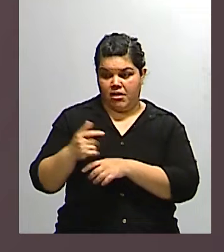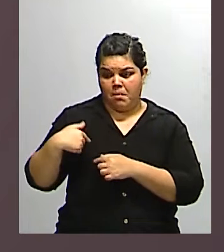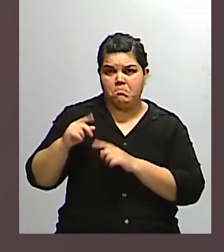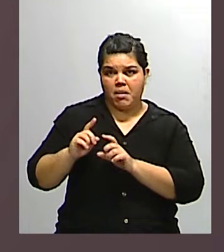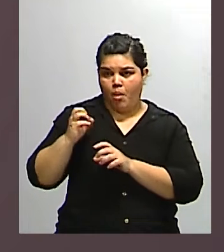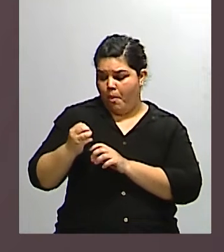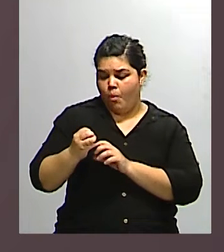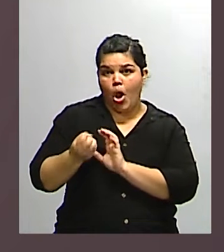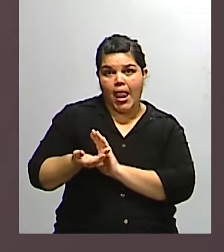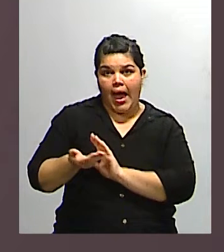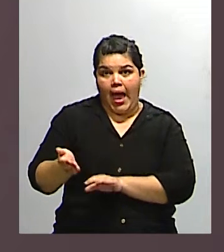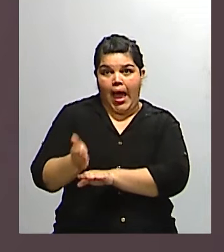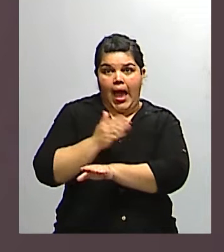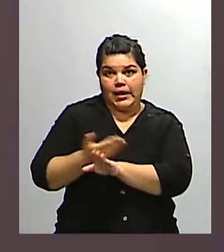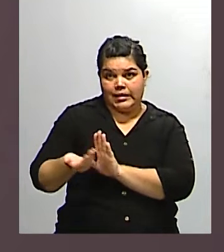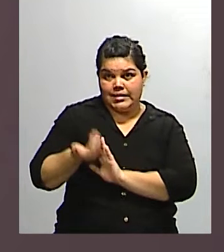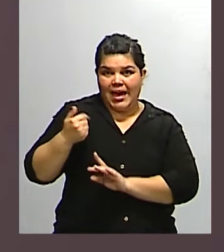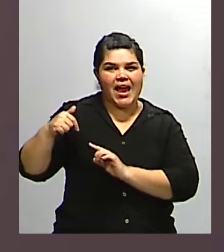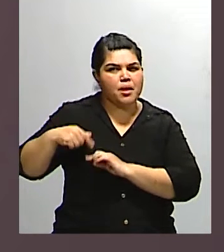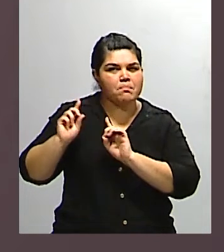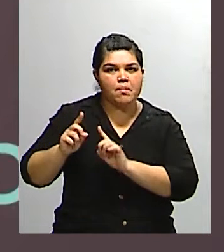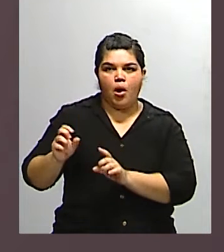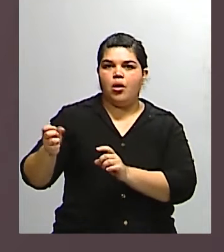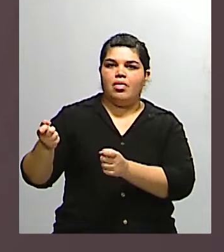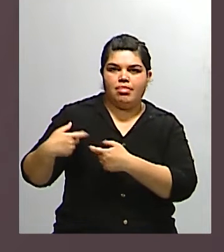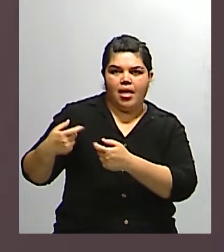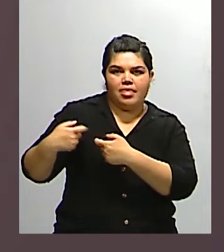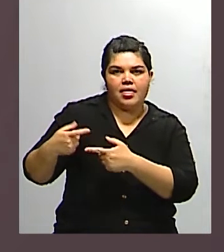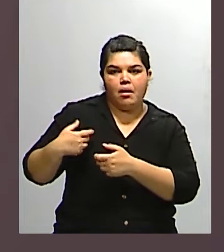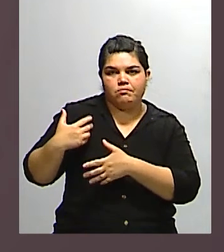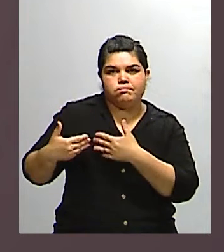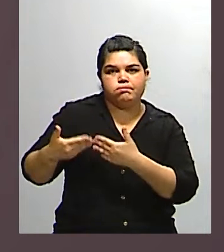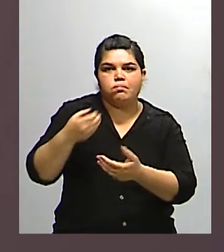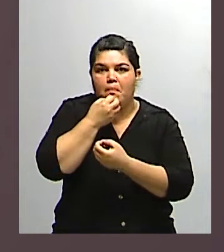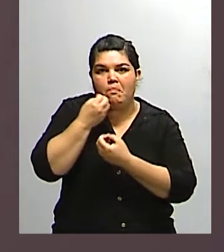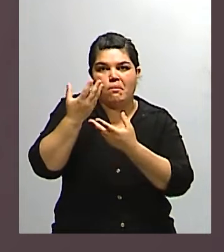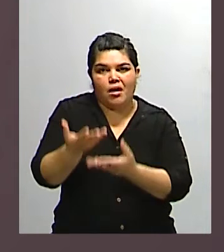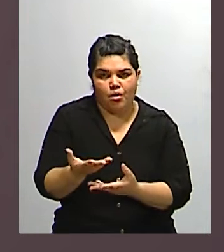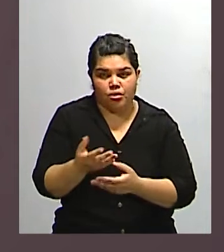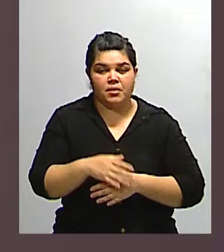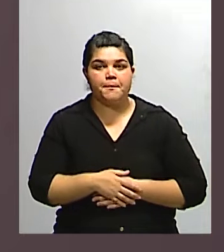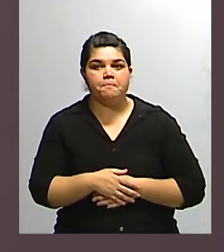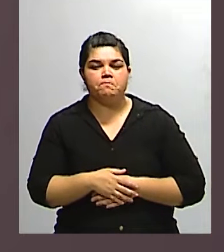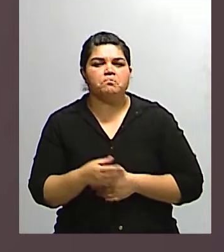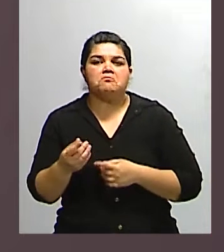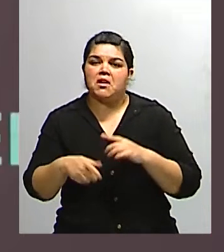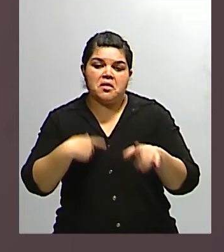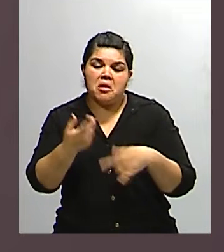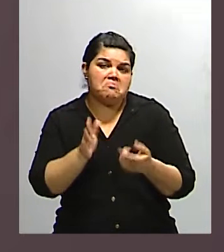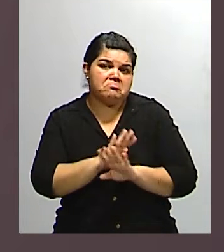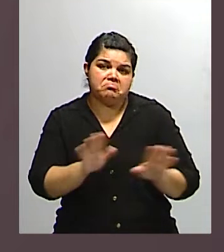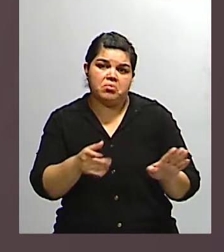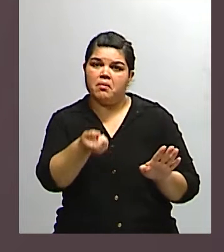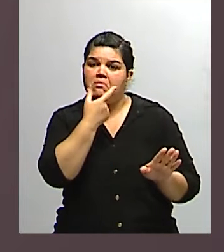bastante inocua en cuanto a efectos colaterales. Y bueno, y listo. Y después a veces hay que tomar una pastillita